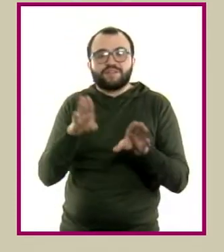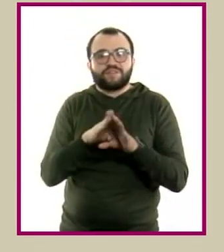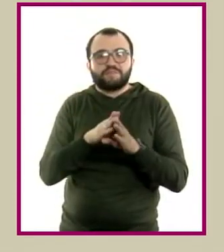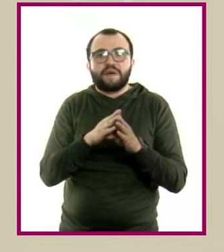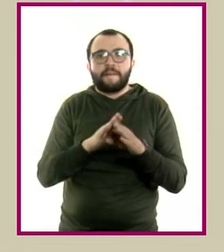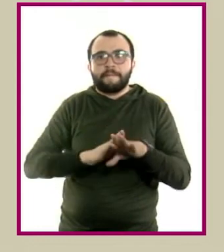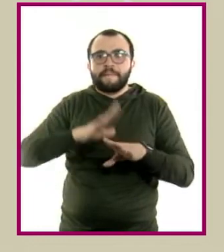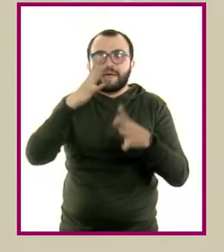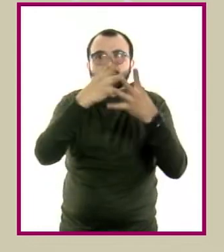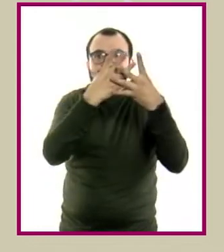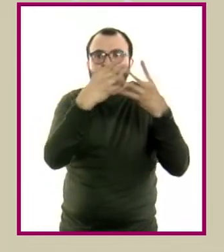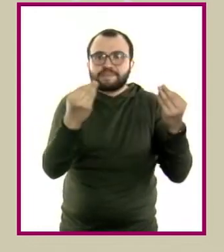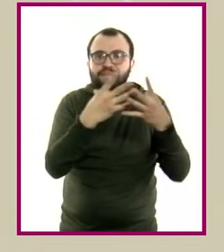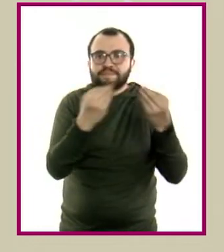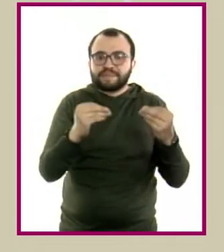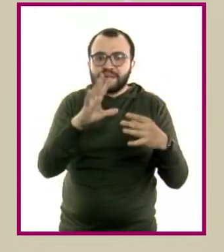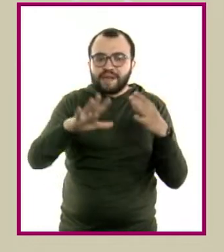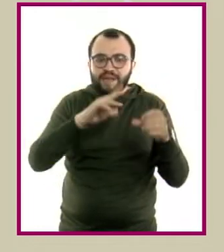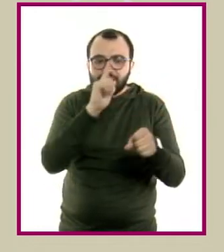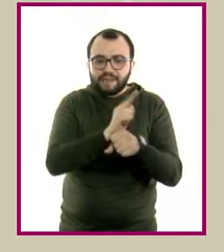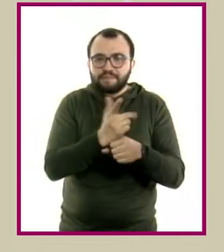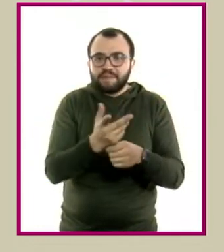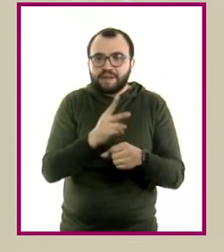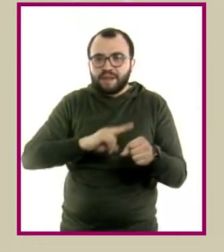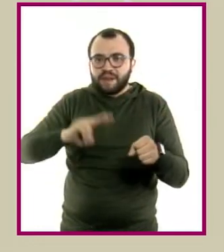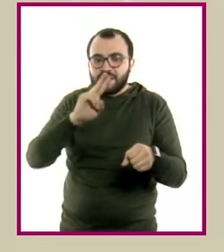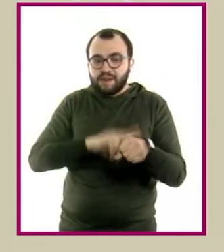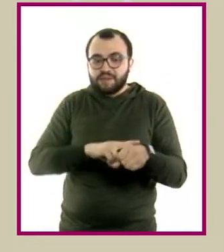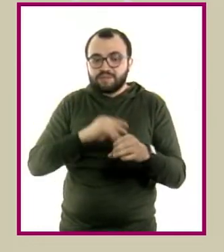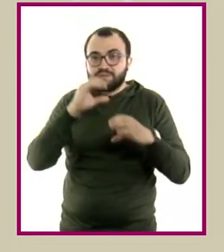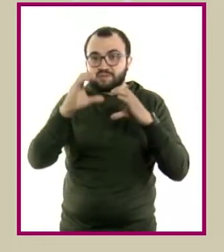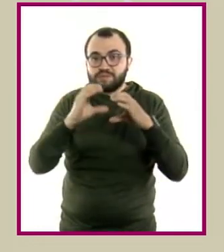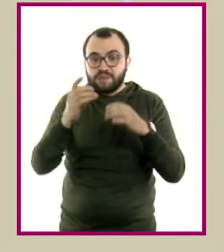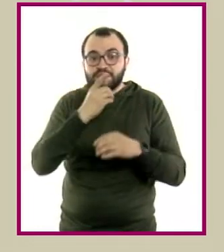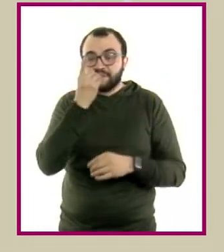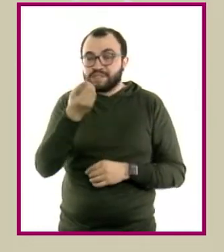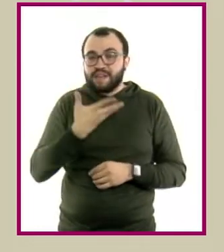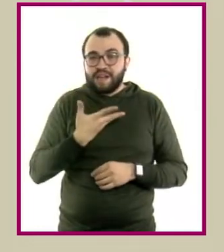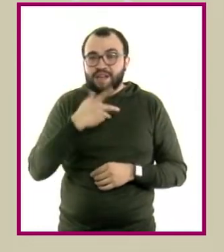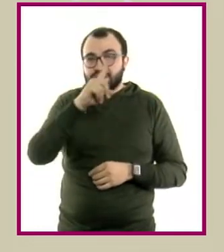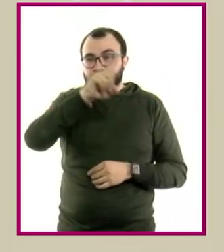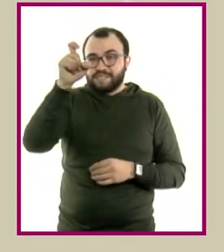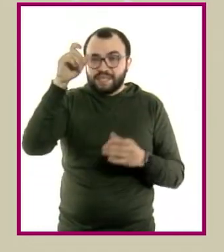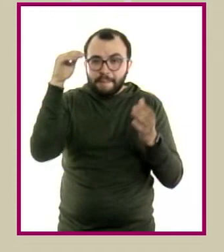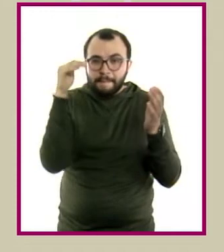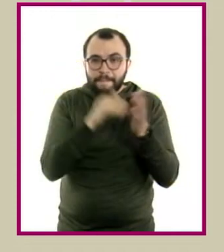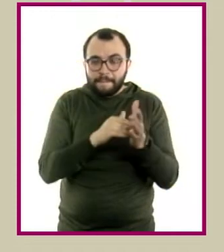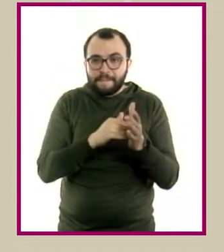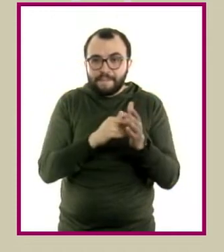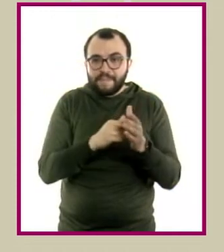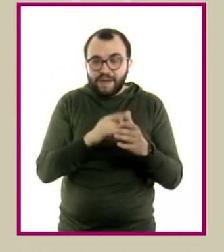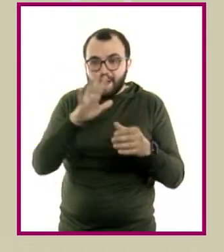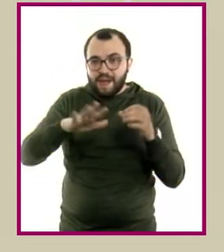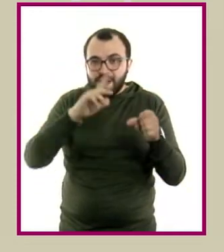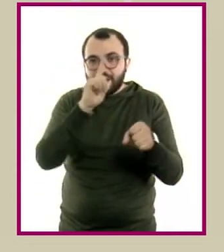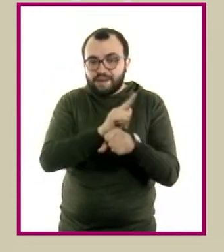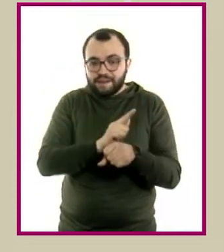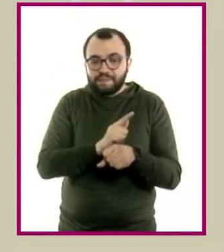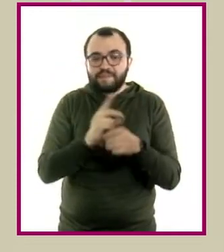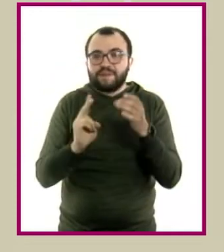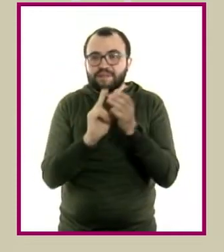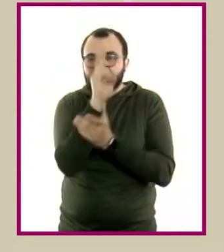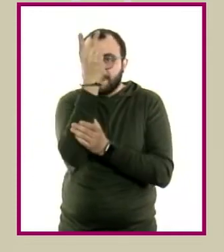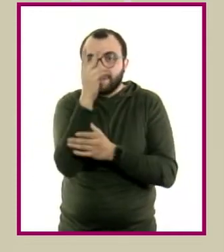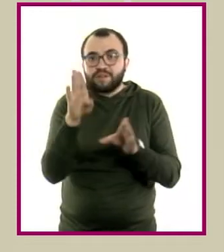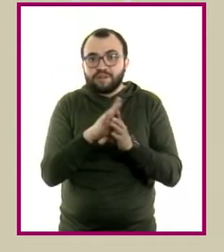la Unión Internacional para la Conservación de la Naturaleza señala que son casi 100.000 especies las que forman parte de este inventario de